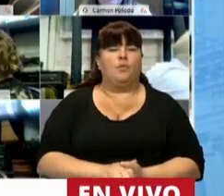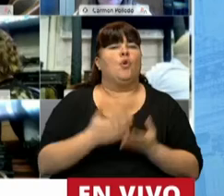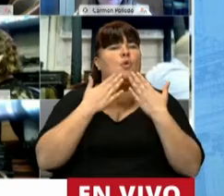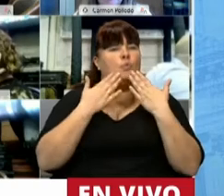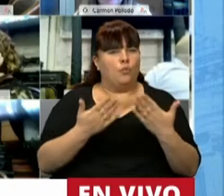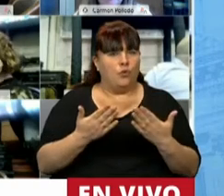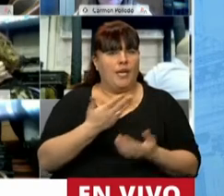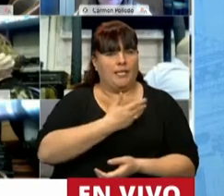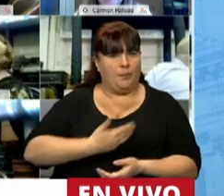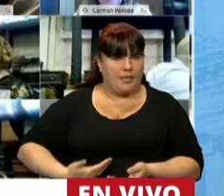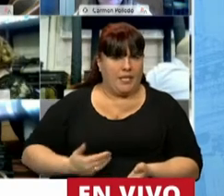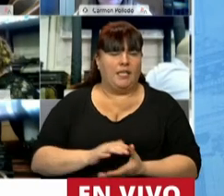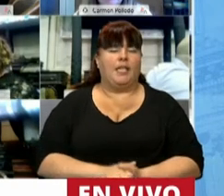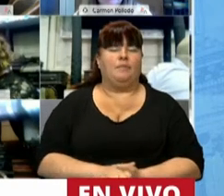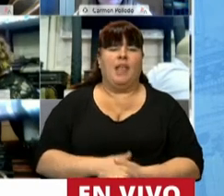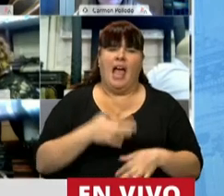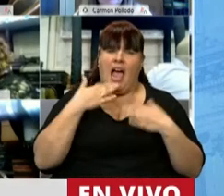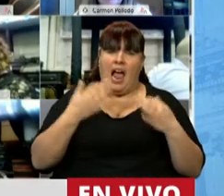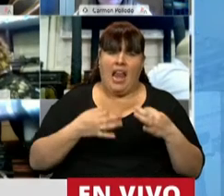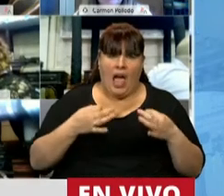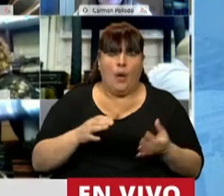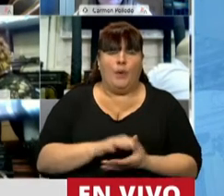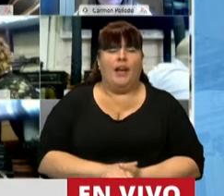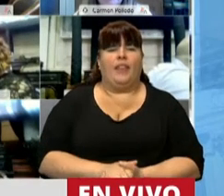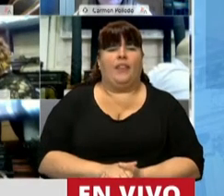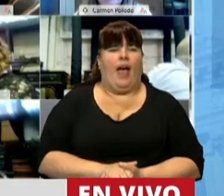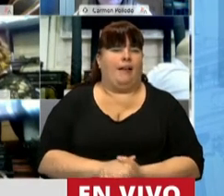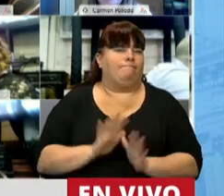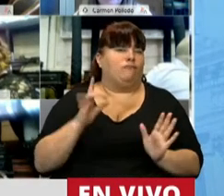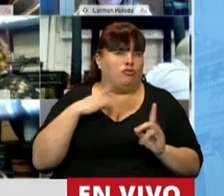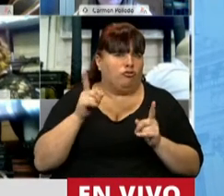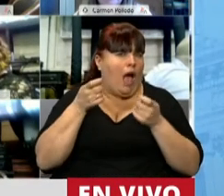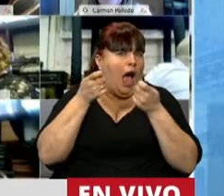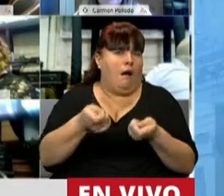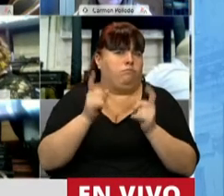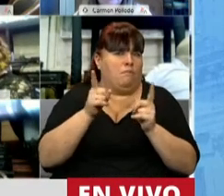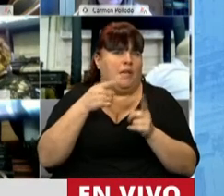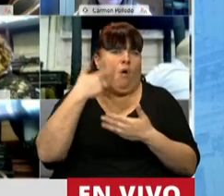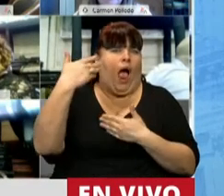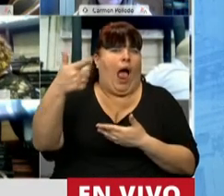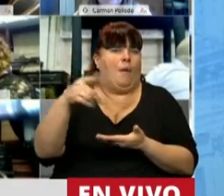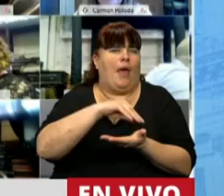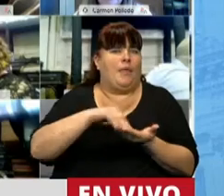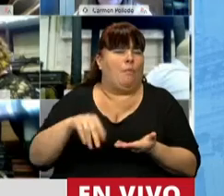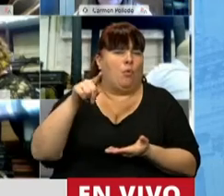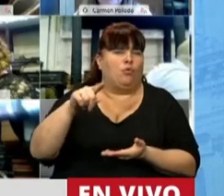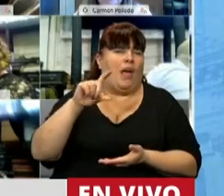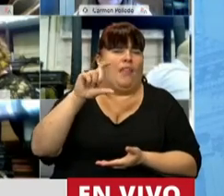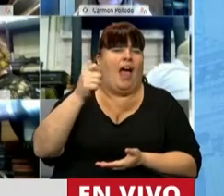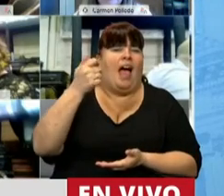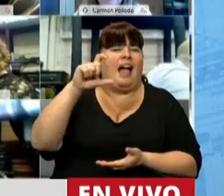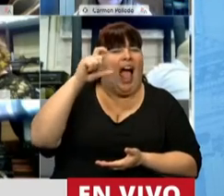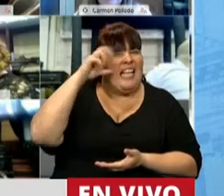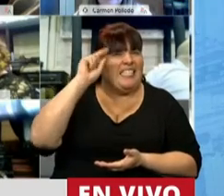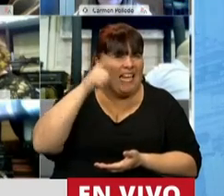Muchas gracias, señor presidente. La verdad que no puedo más que adherir a lo que estaba diciendo recién la diputada Adriana